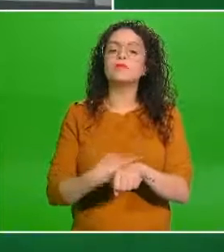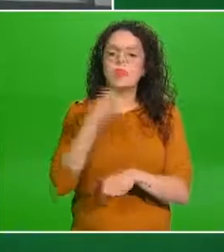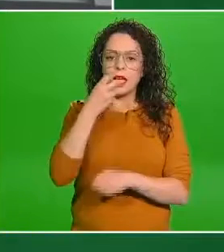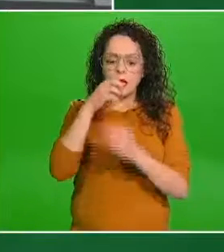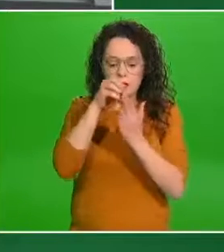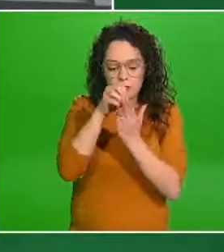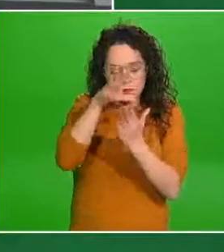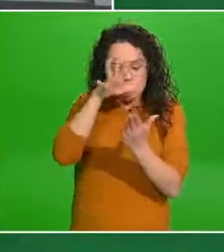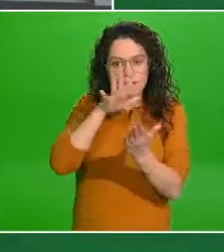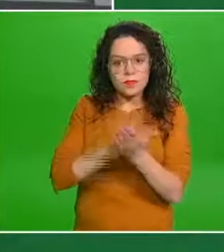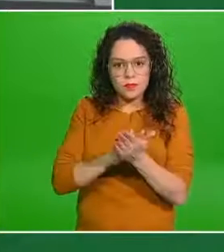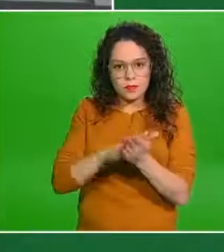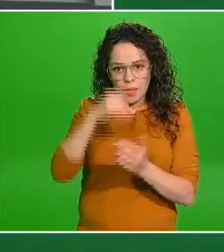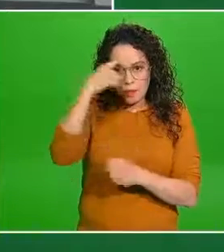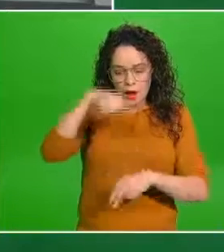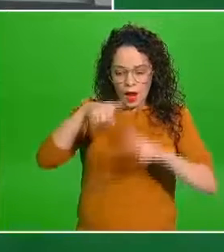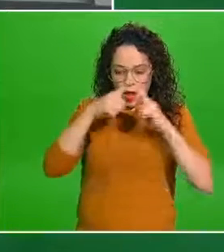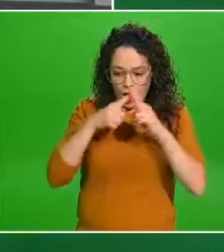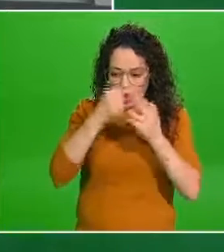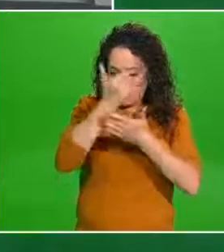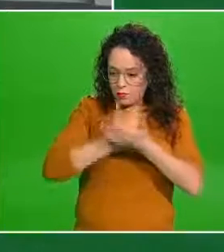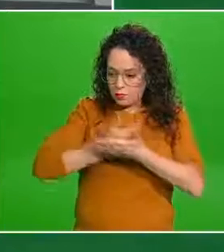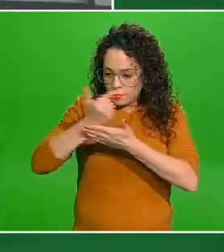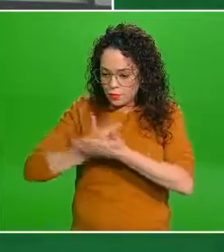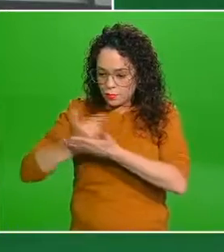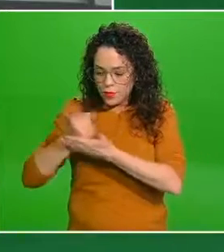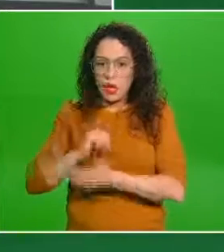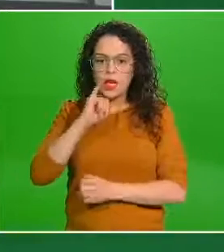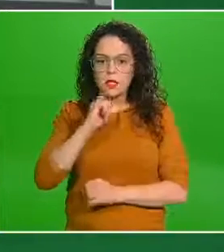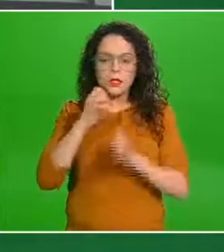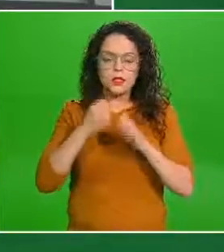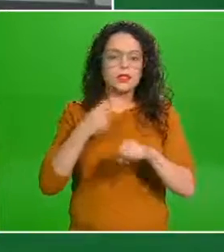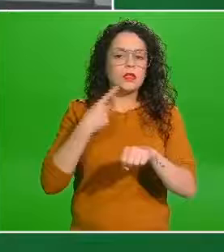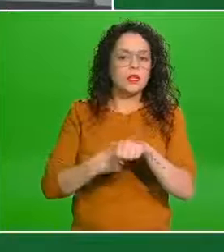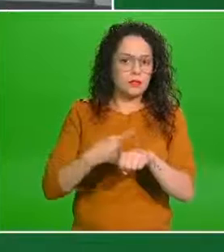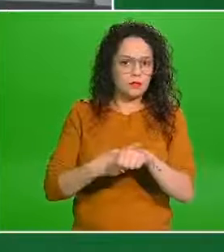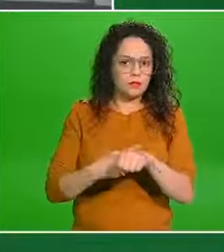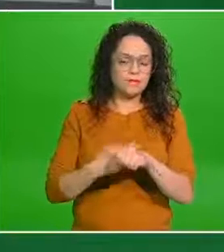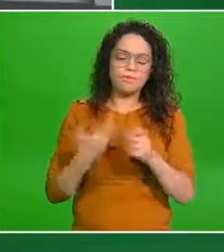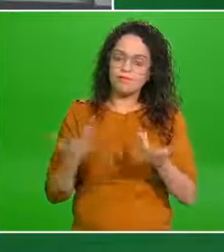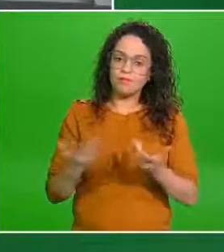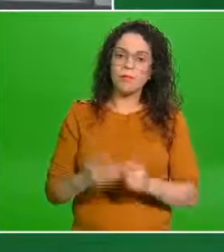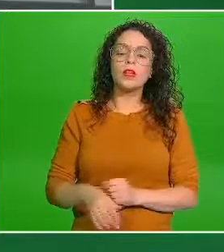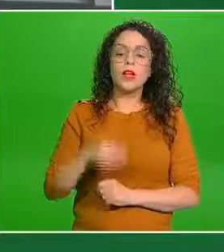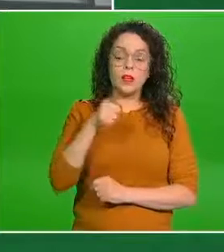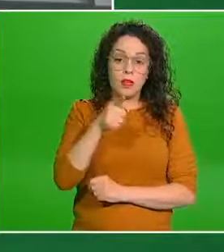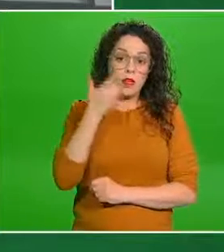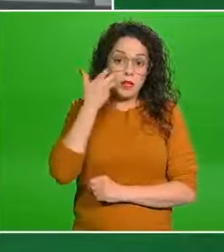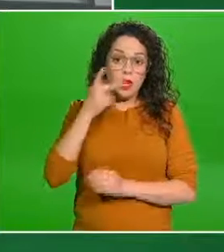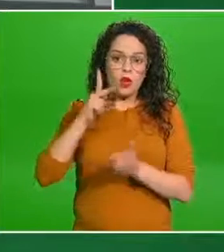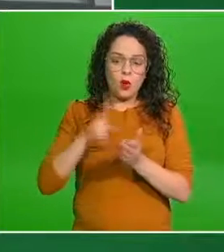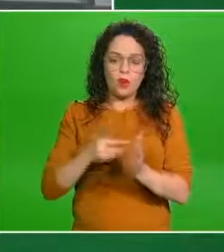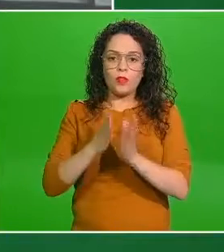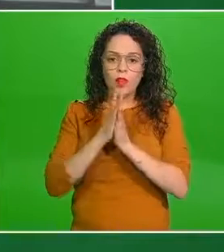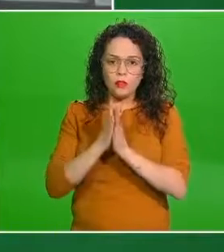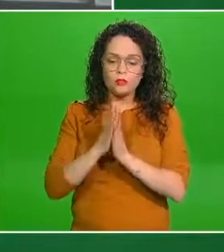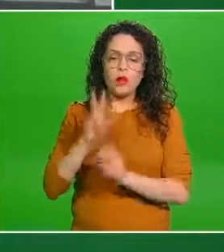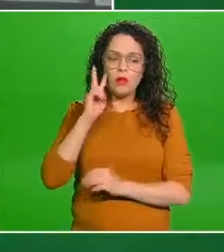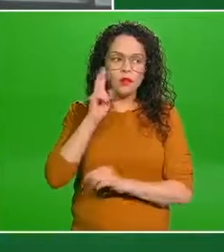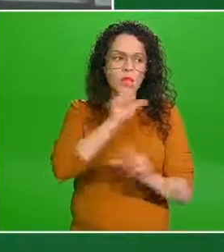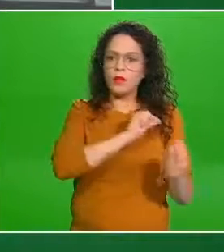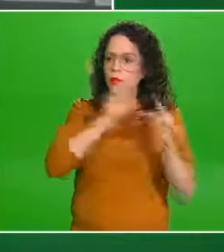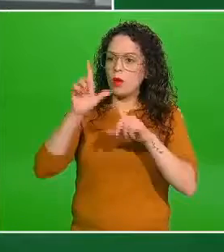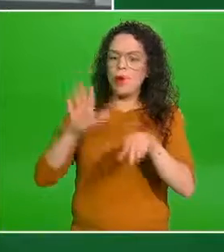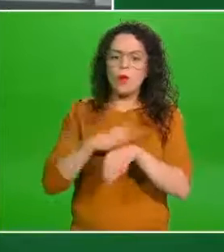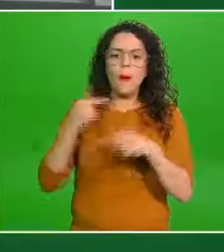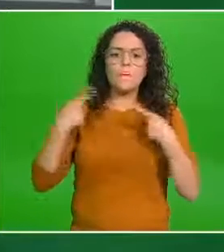índice de positividad. La cuantificación que tenemos al día de hoy, igual si gustan volverla a pasar para que los televidentes o las personas que